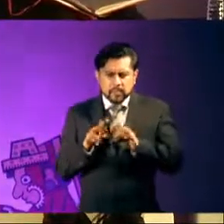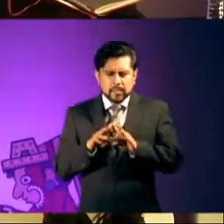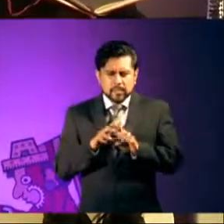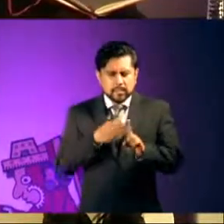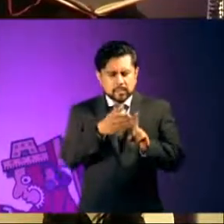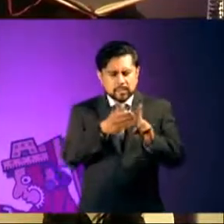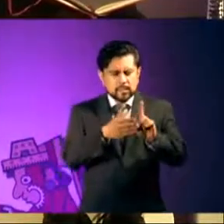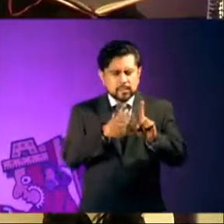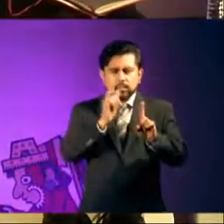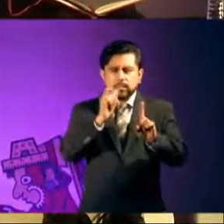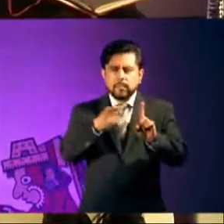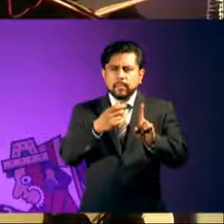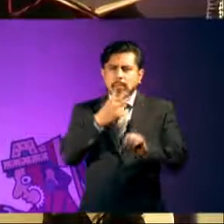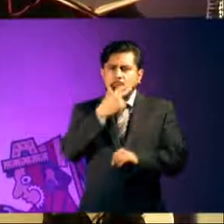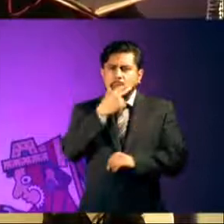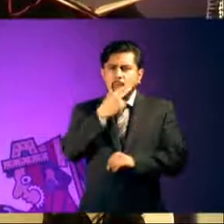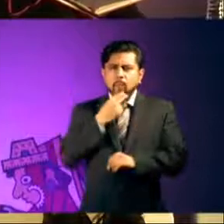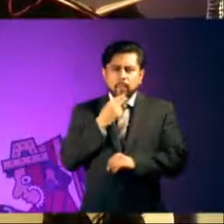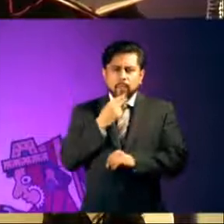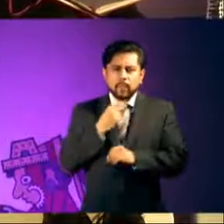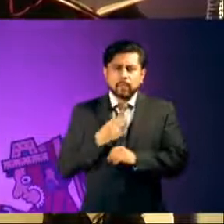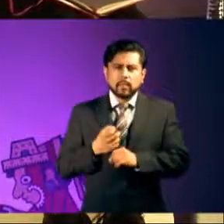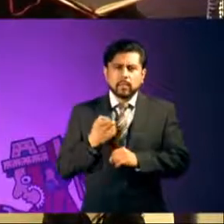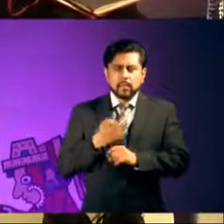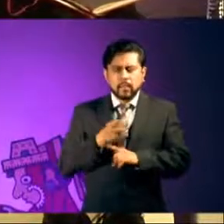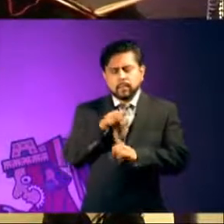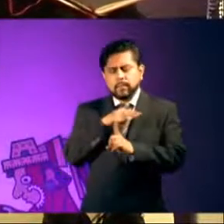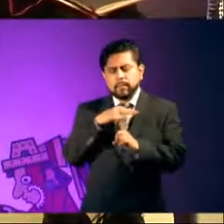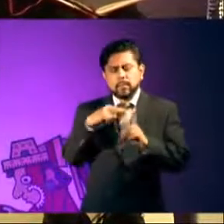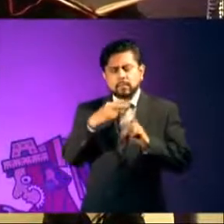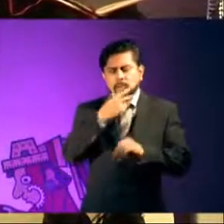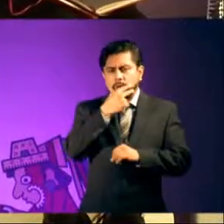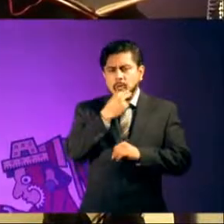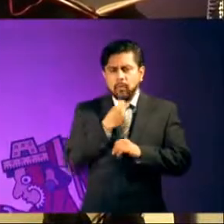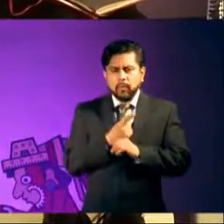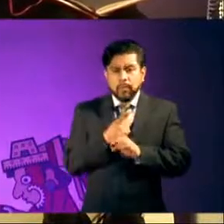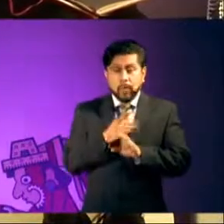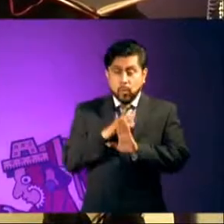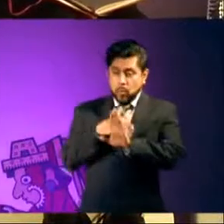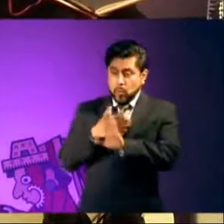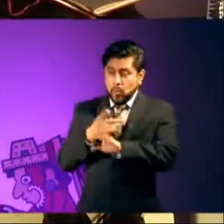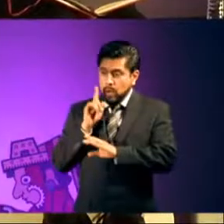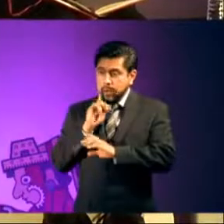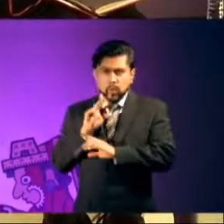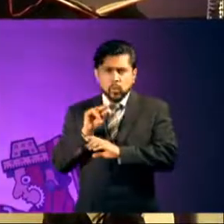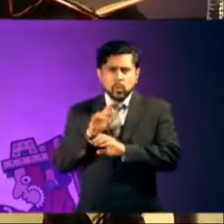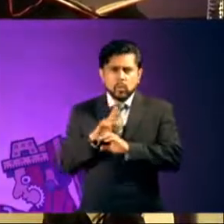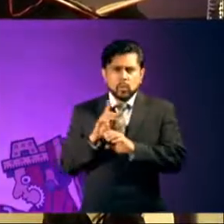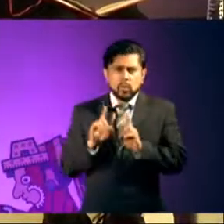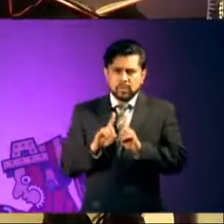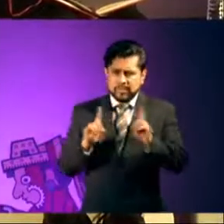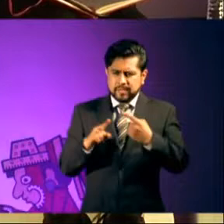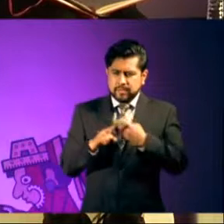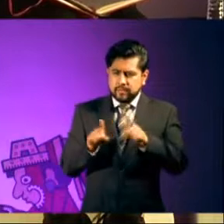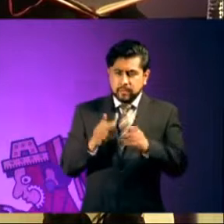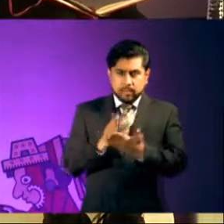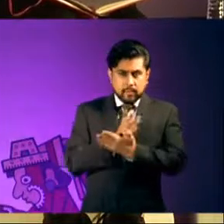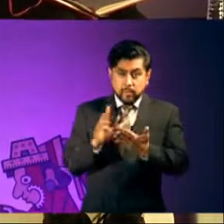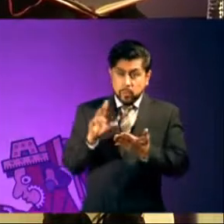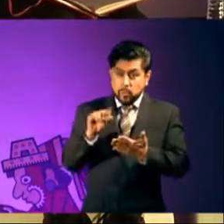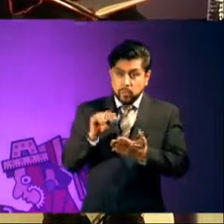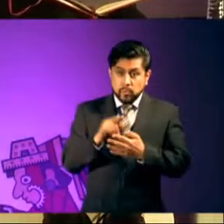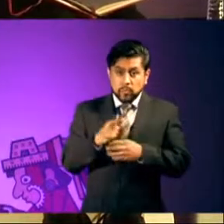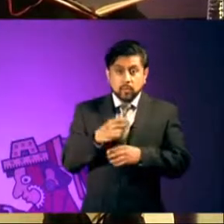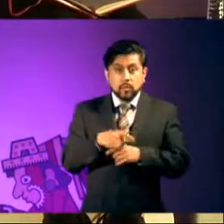y desde esta observación del ser hombre no en contraposición con el ser mujer no en contraposición necesariamente